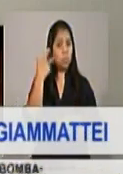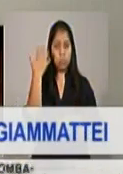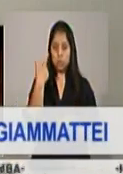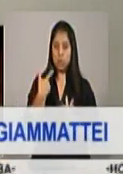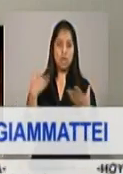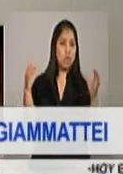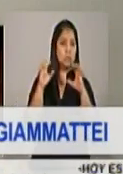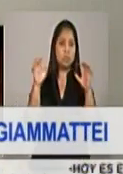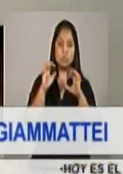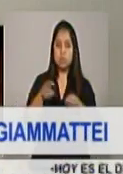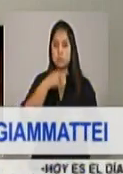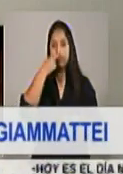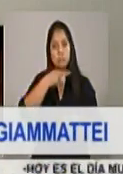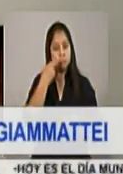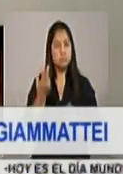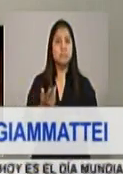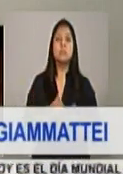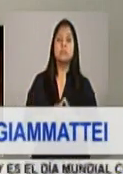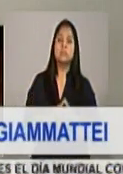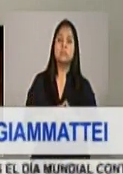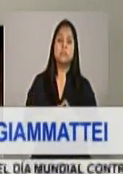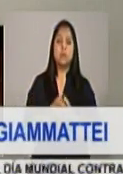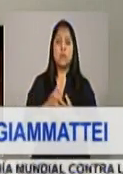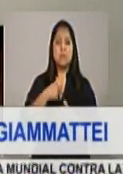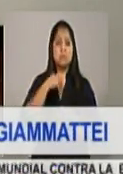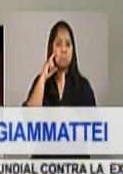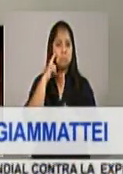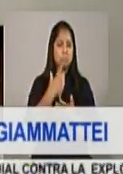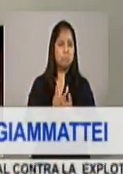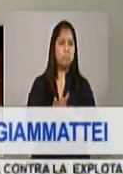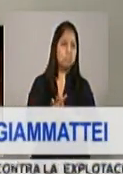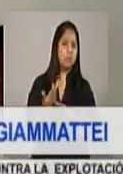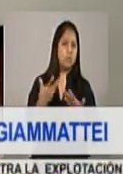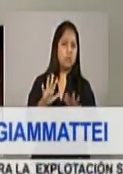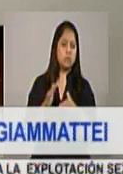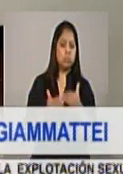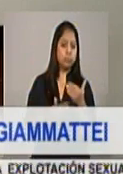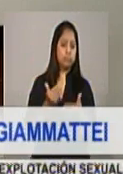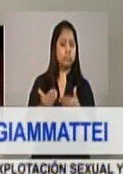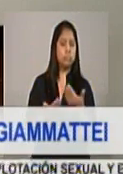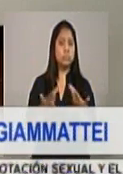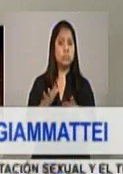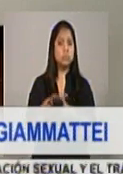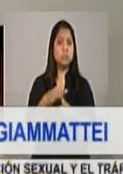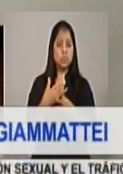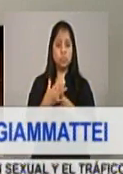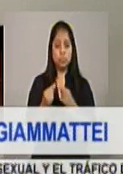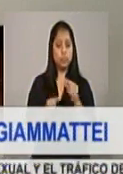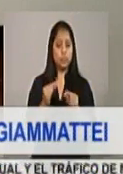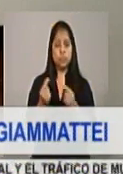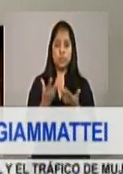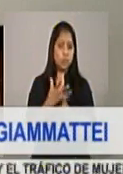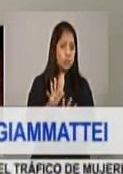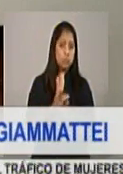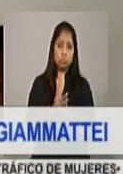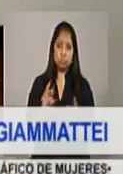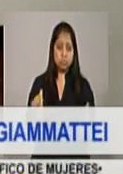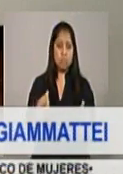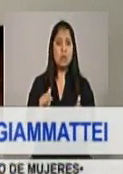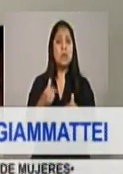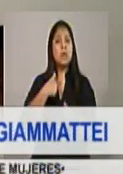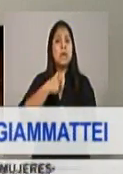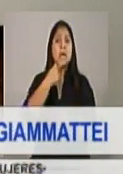Ejercicios respiratorios. Yo creo que la situación está por resolverse y hay médicos que hablan que en